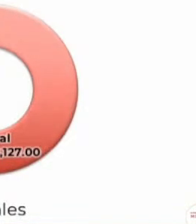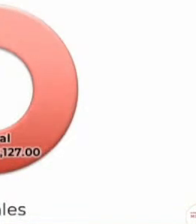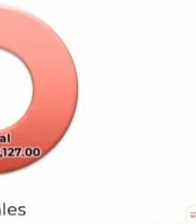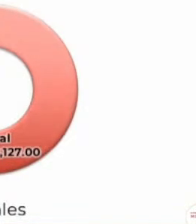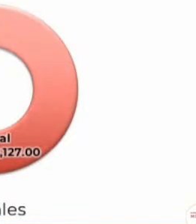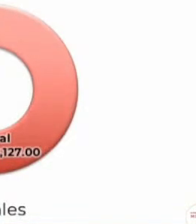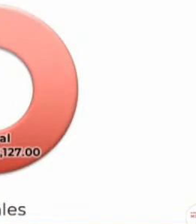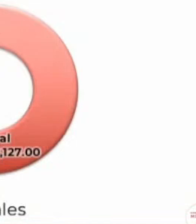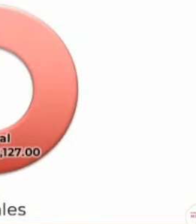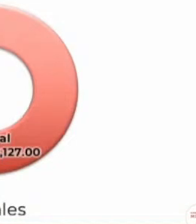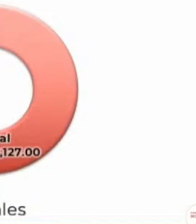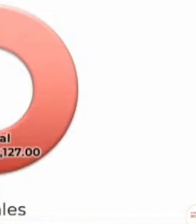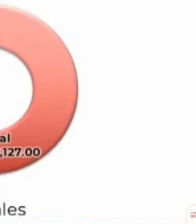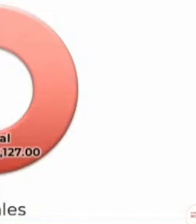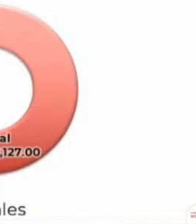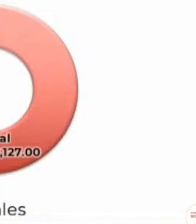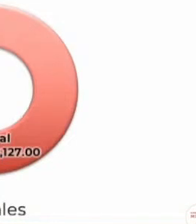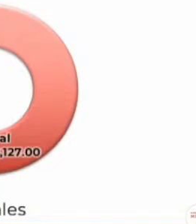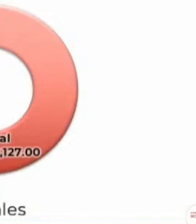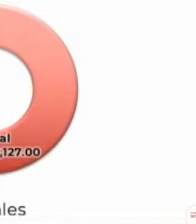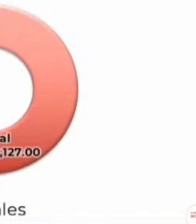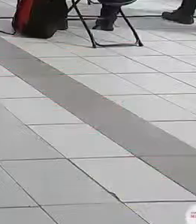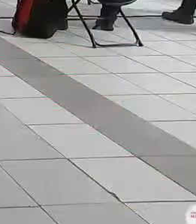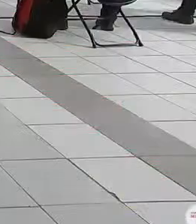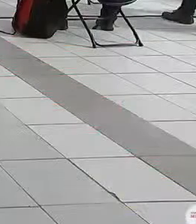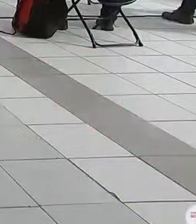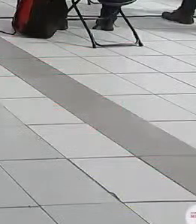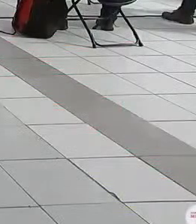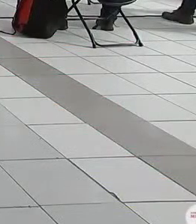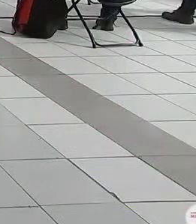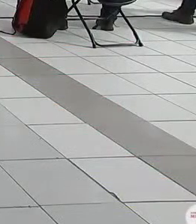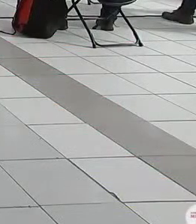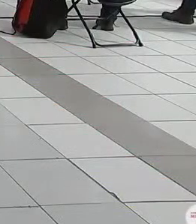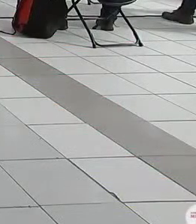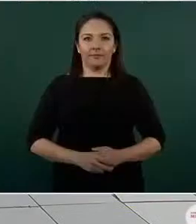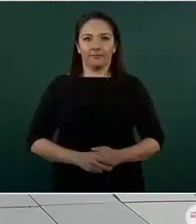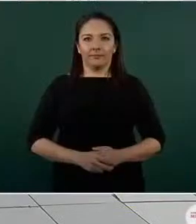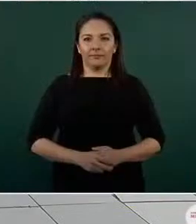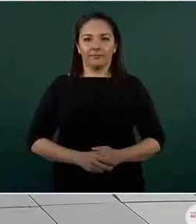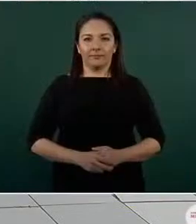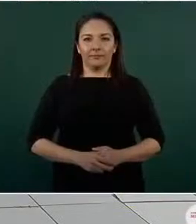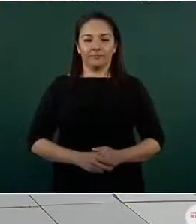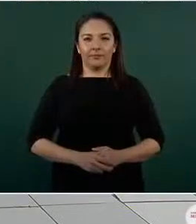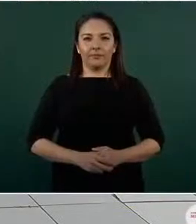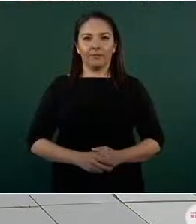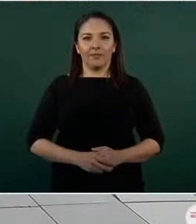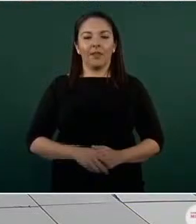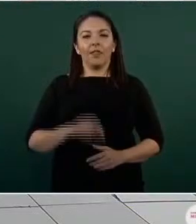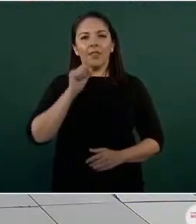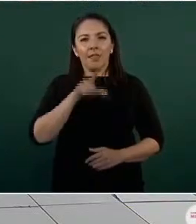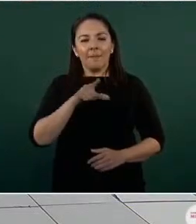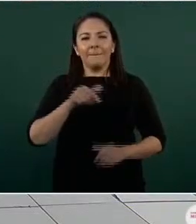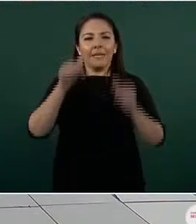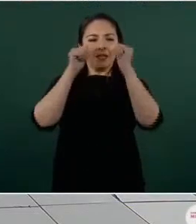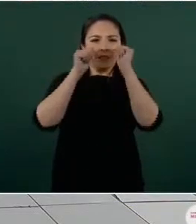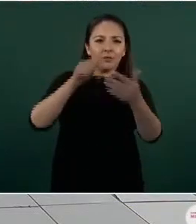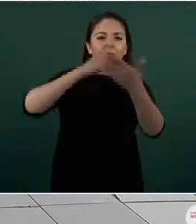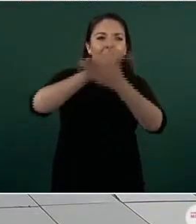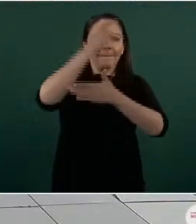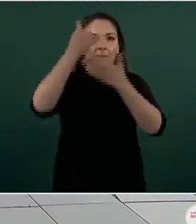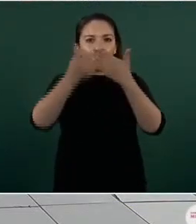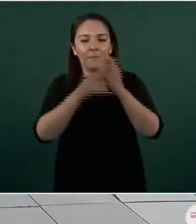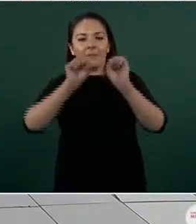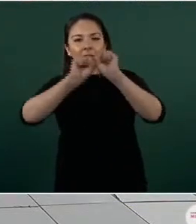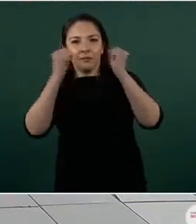2.580.9 millones de pesos que asigna la Federación. En cuanto a la atención a programas